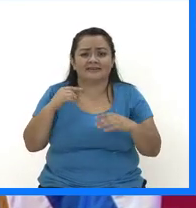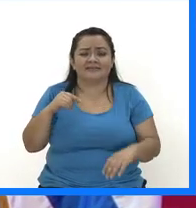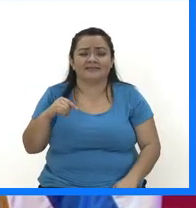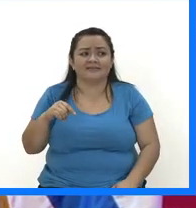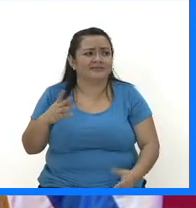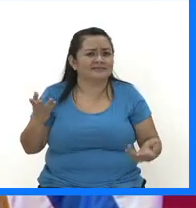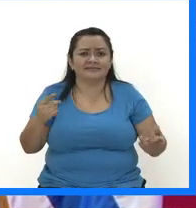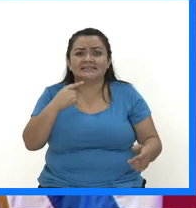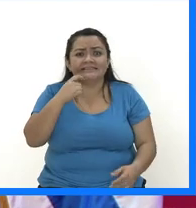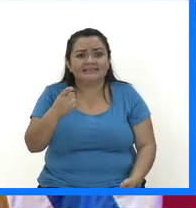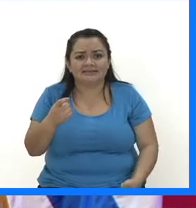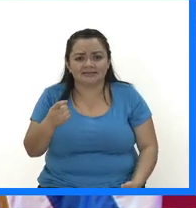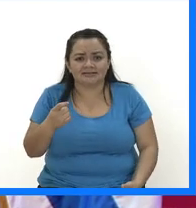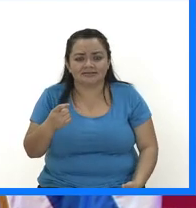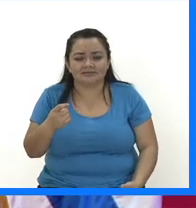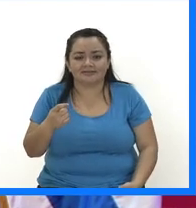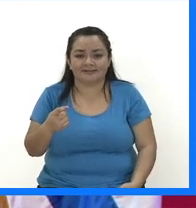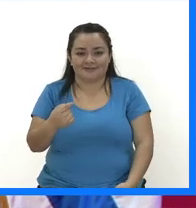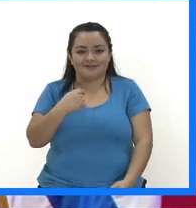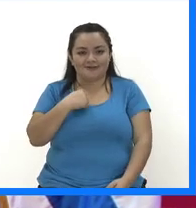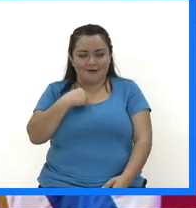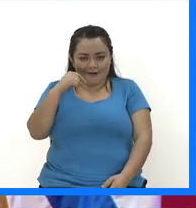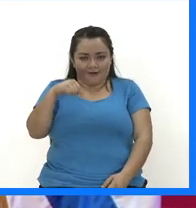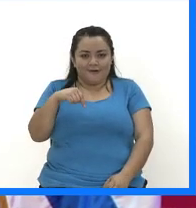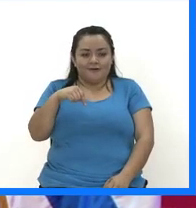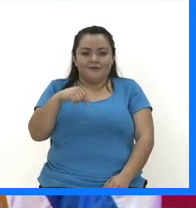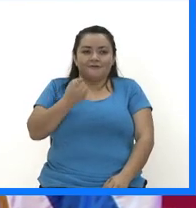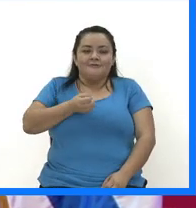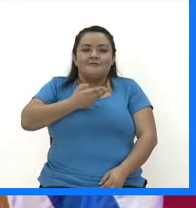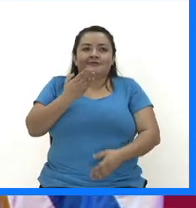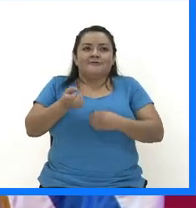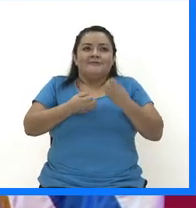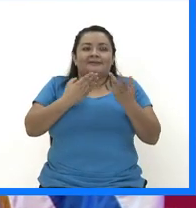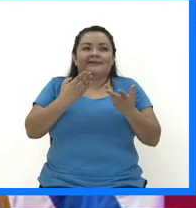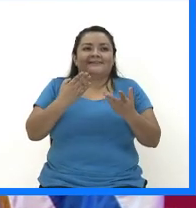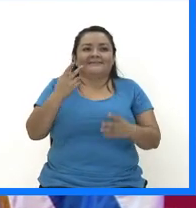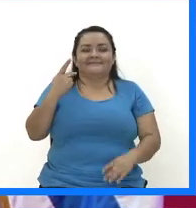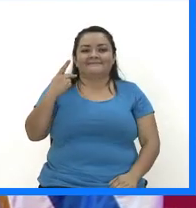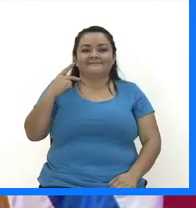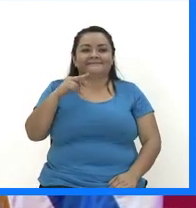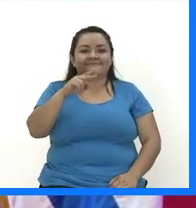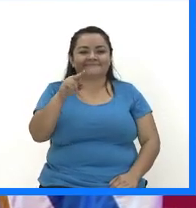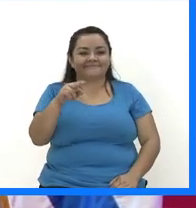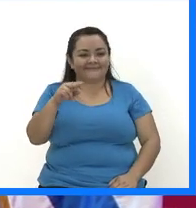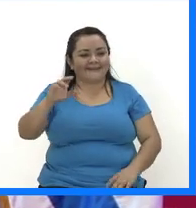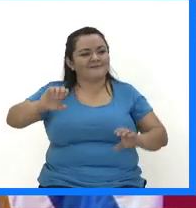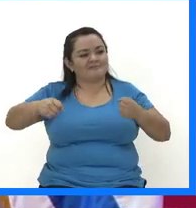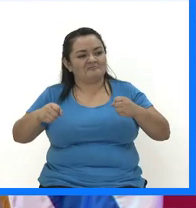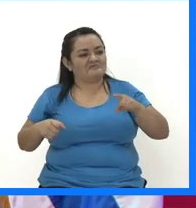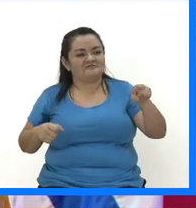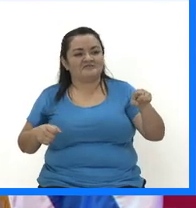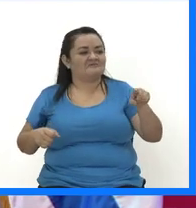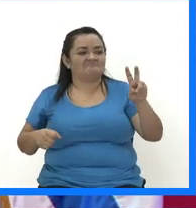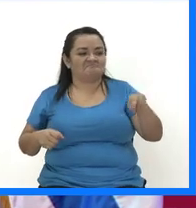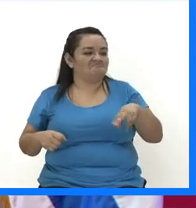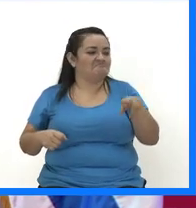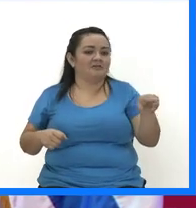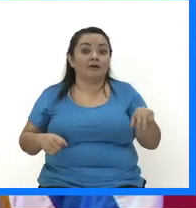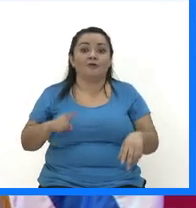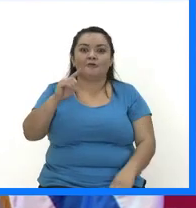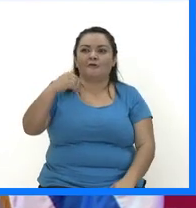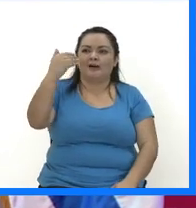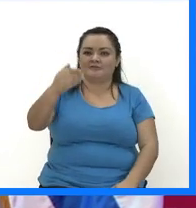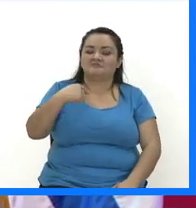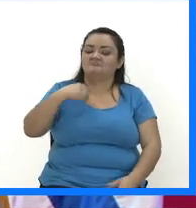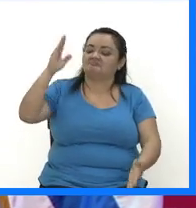es para usted yo me llenó la boca de esa visita que les he contado cuando alguien me dijo esta moto usted no la compra haber regresado un